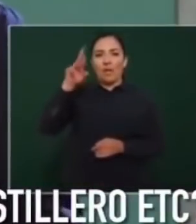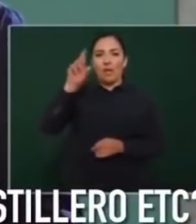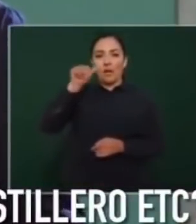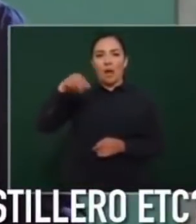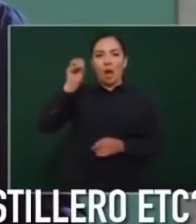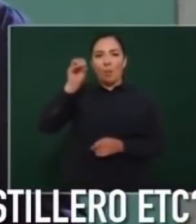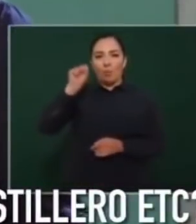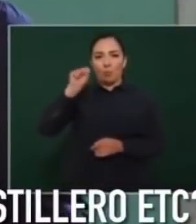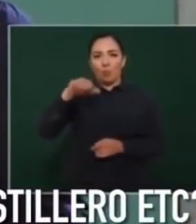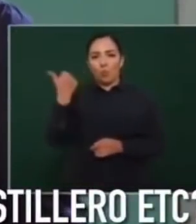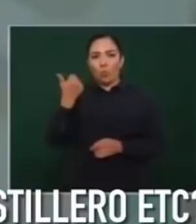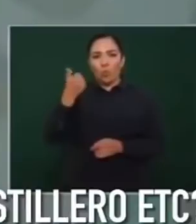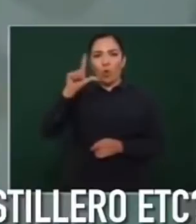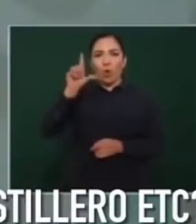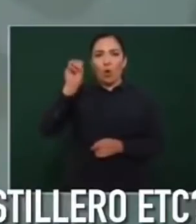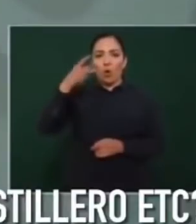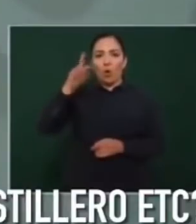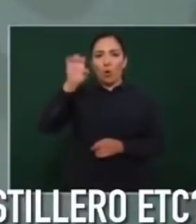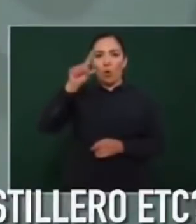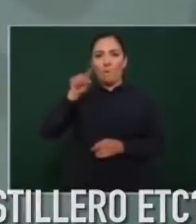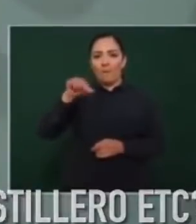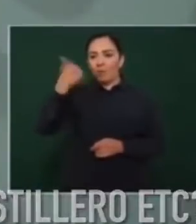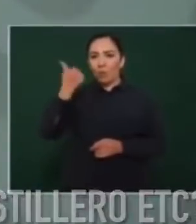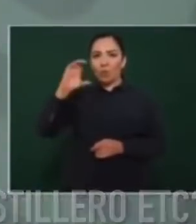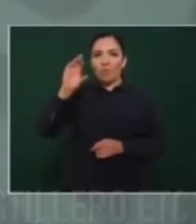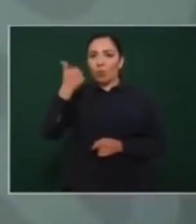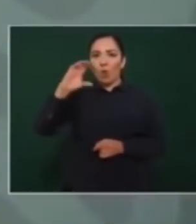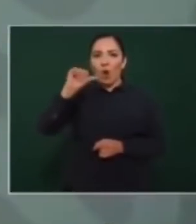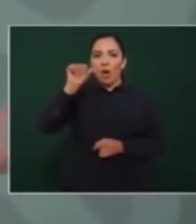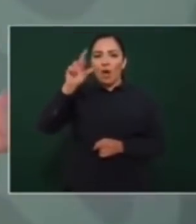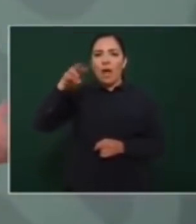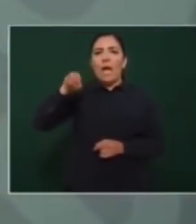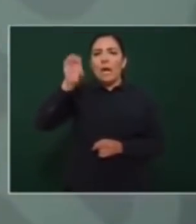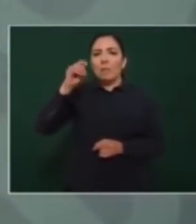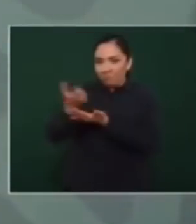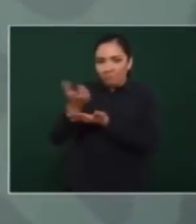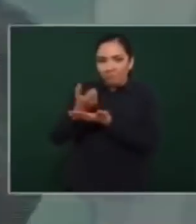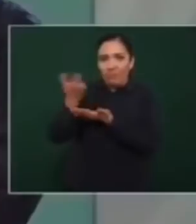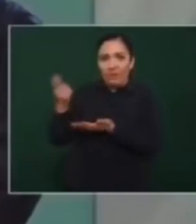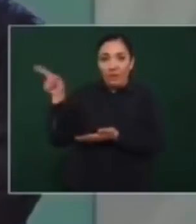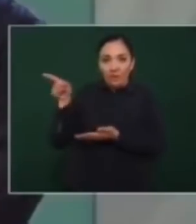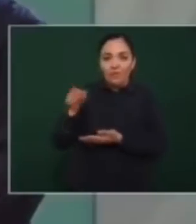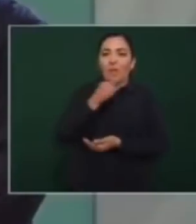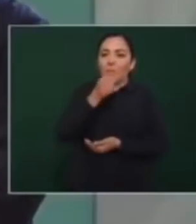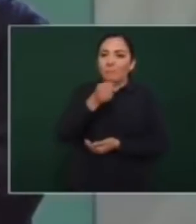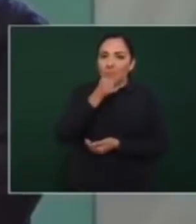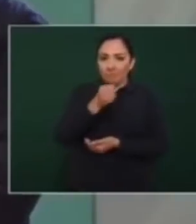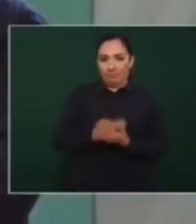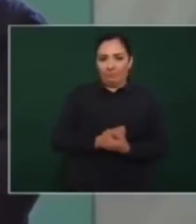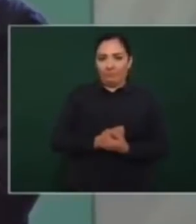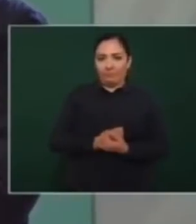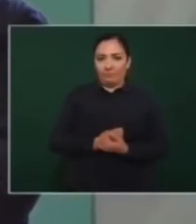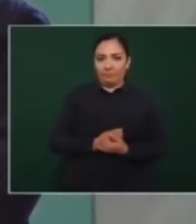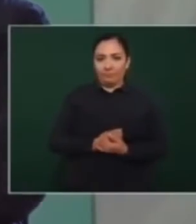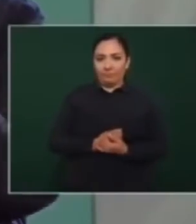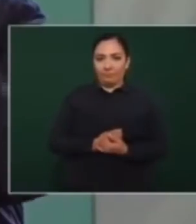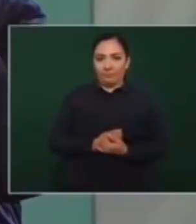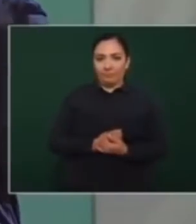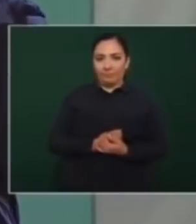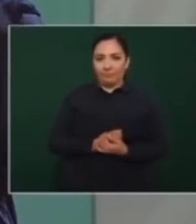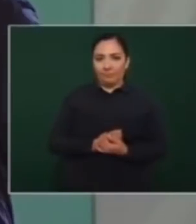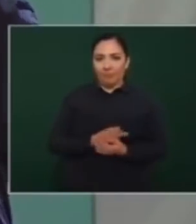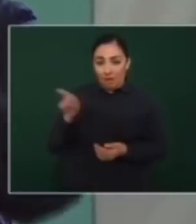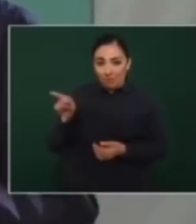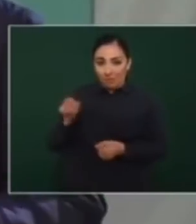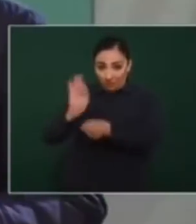López Dóriga, Ciro Gómez Leyva, Carmen Aristegui, ¿cuánto ganan estas personalidades que no